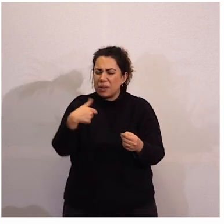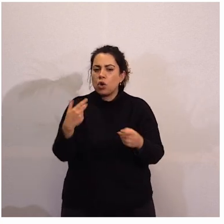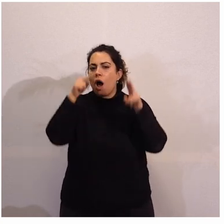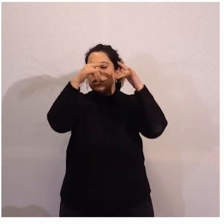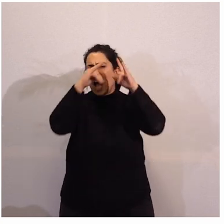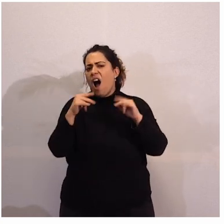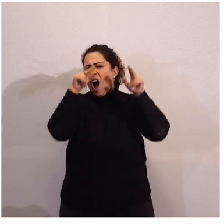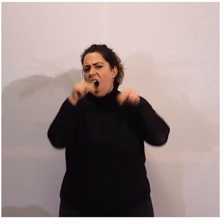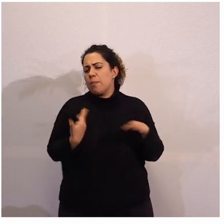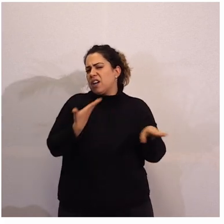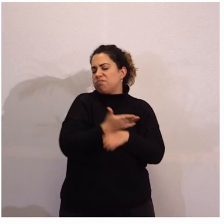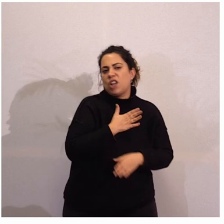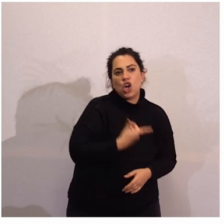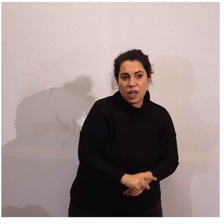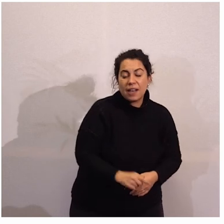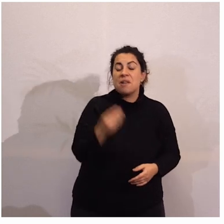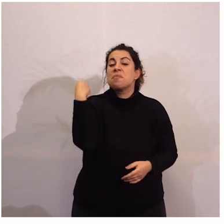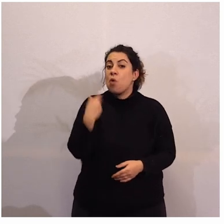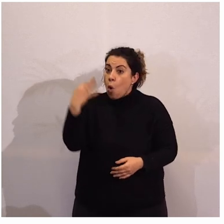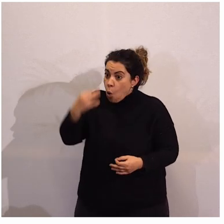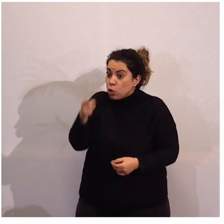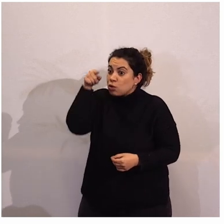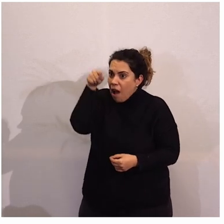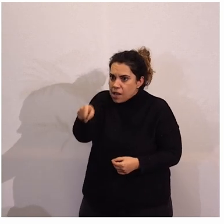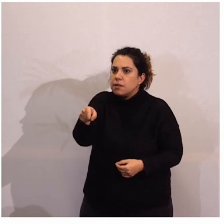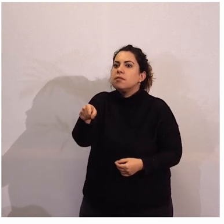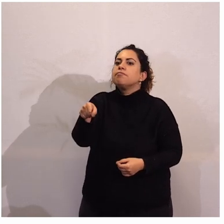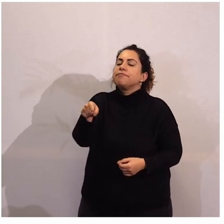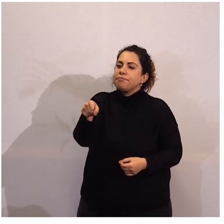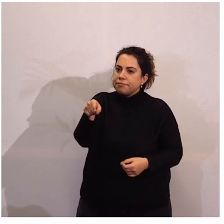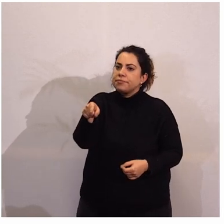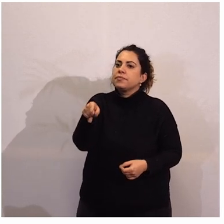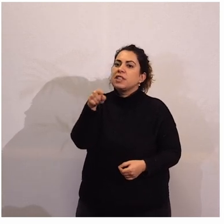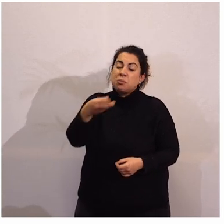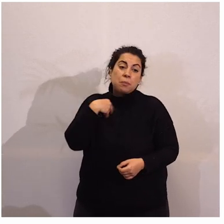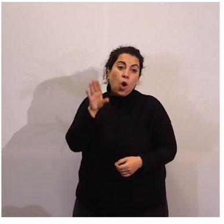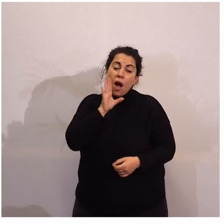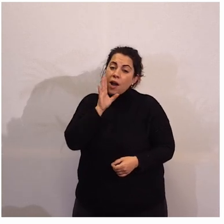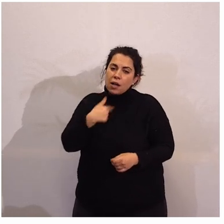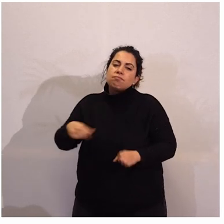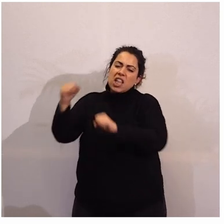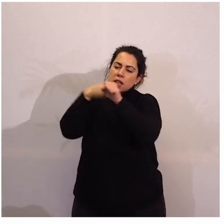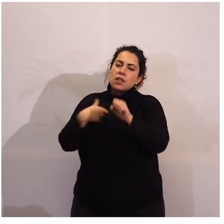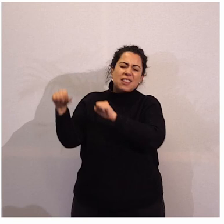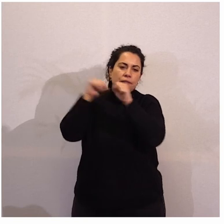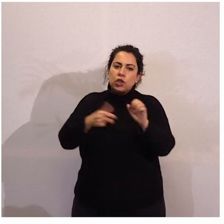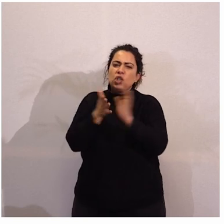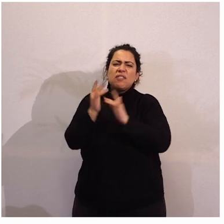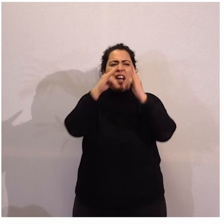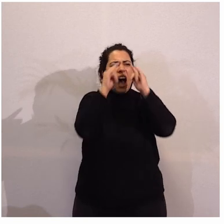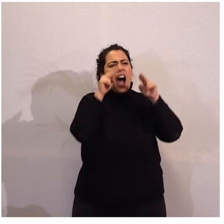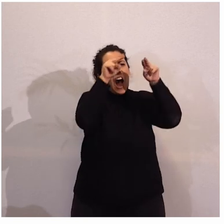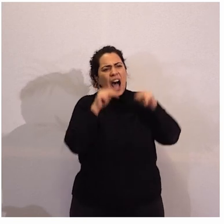y eso. Precisamente ahí es donde está lo que yo defiendo, que no es el albergue, no